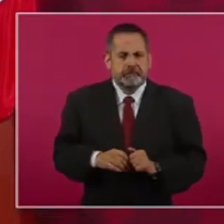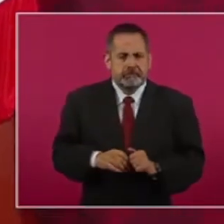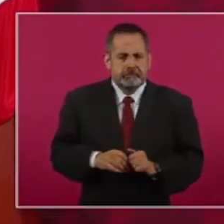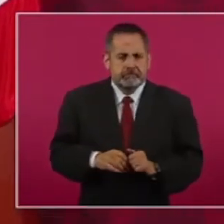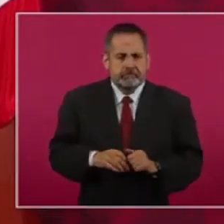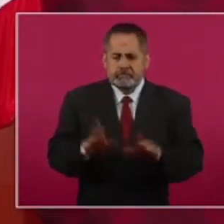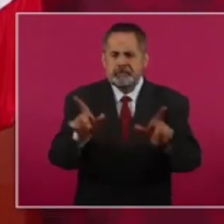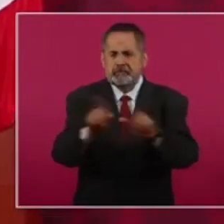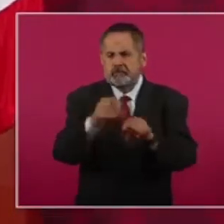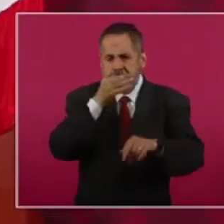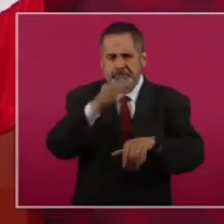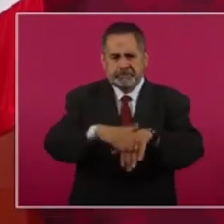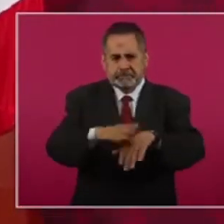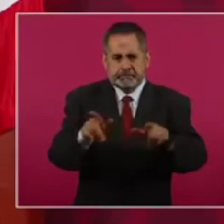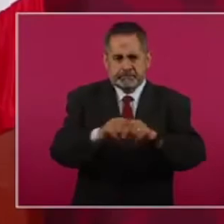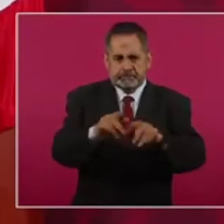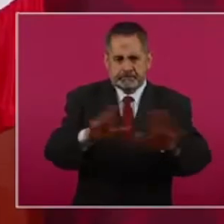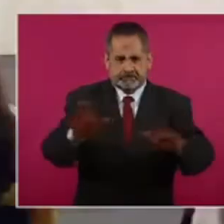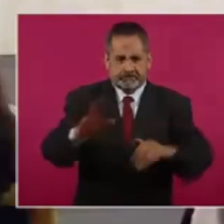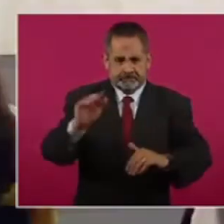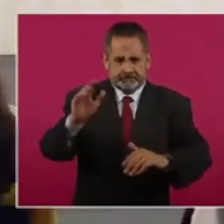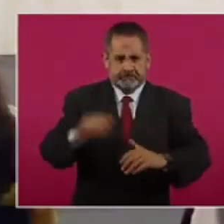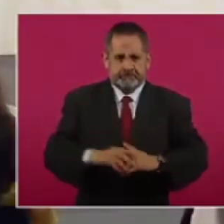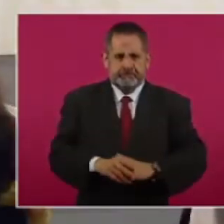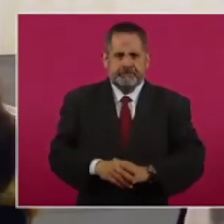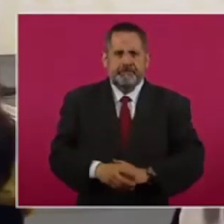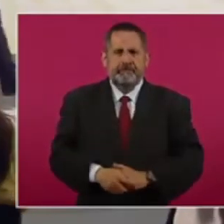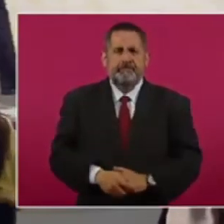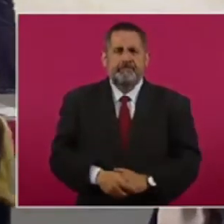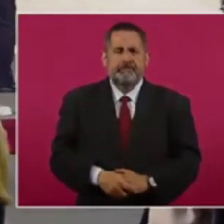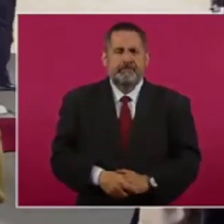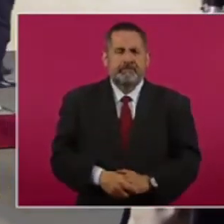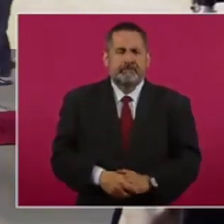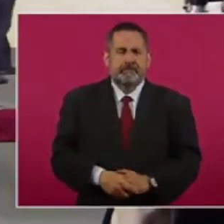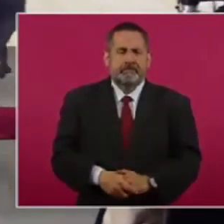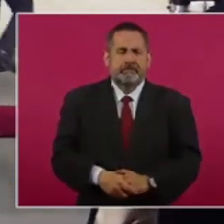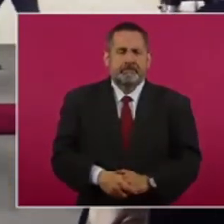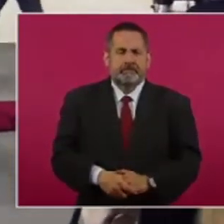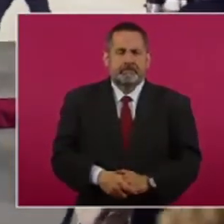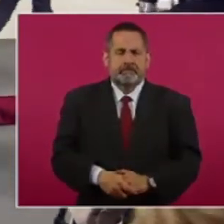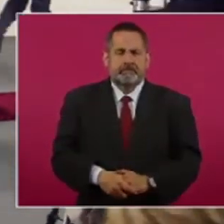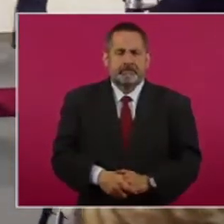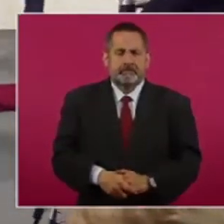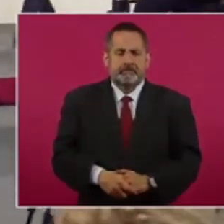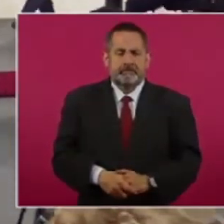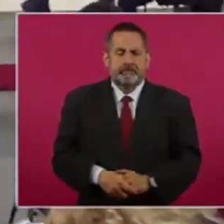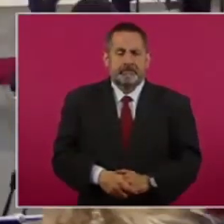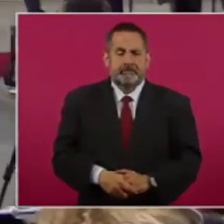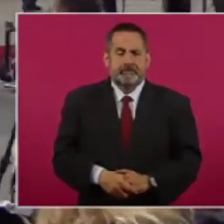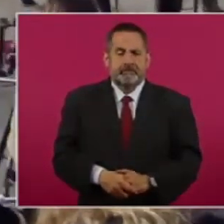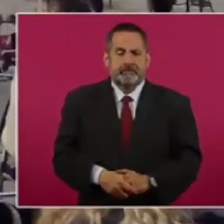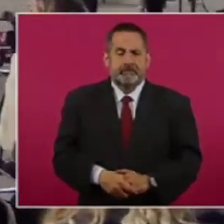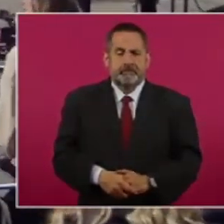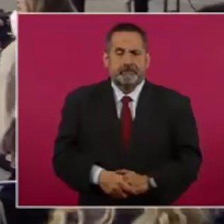Eso es lo único que puedo decir. ¿Dónde está? ¿Dónde está? ¿Dónde está? ¿Dónde está?